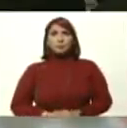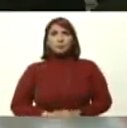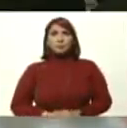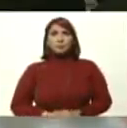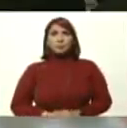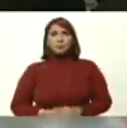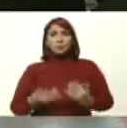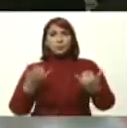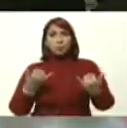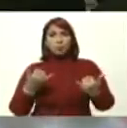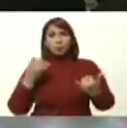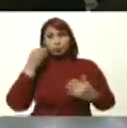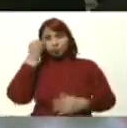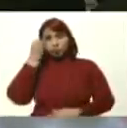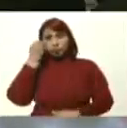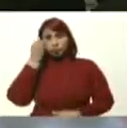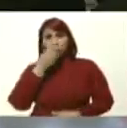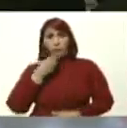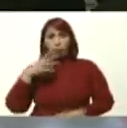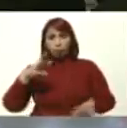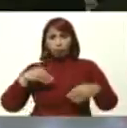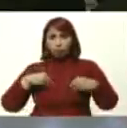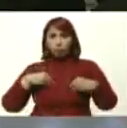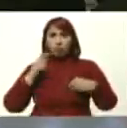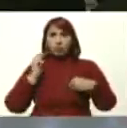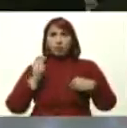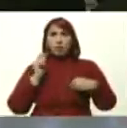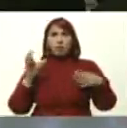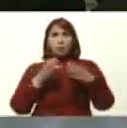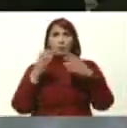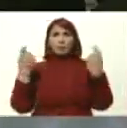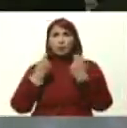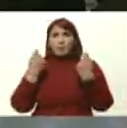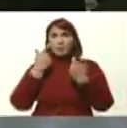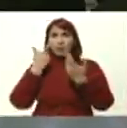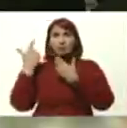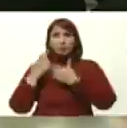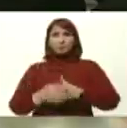ahorita concentrado ocupándose de las tareas del comando de campaña.